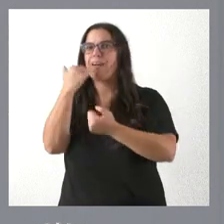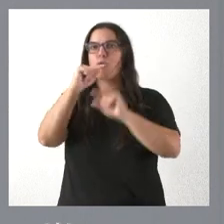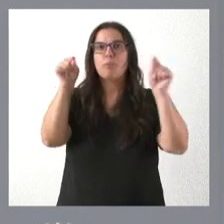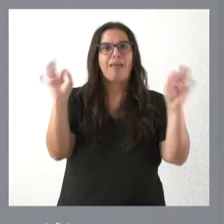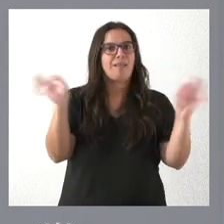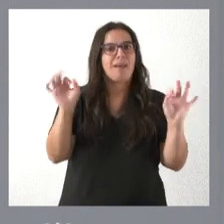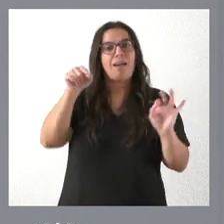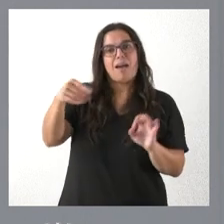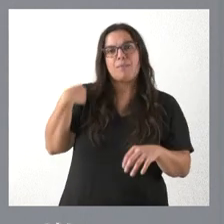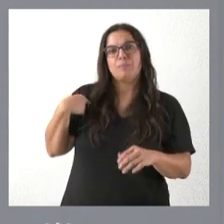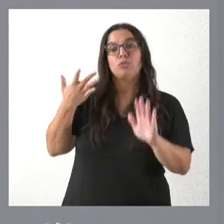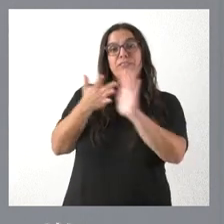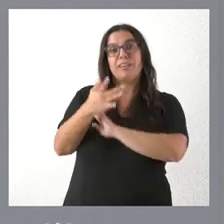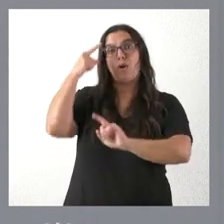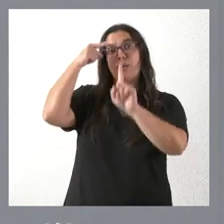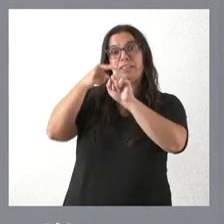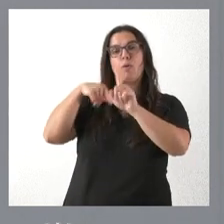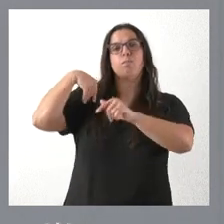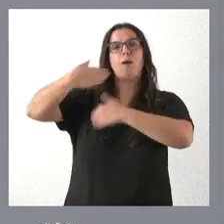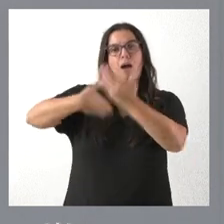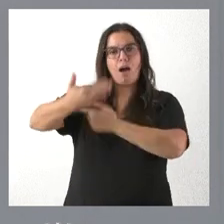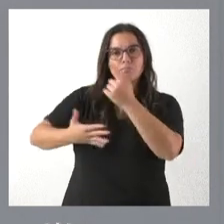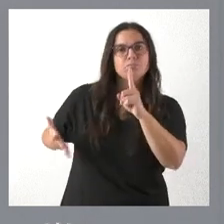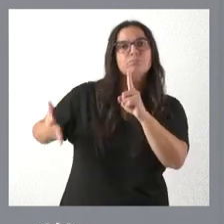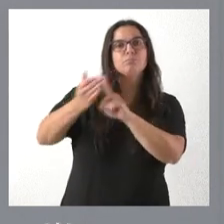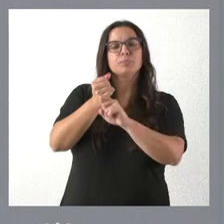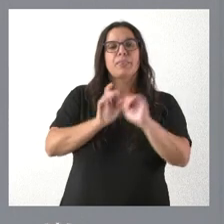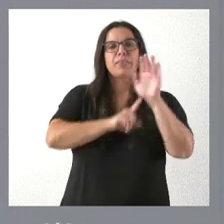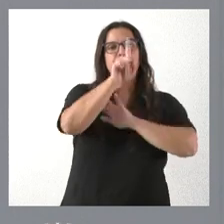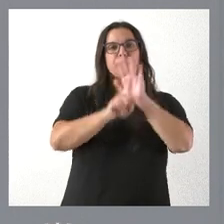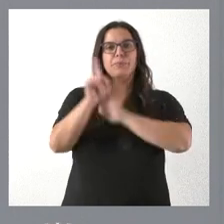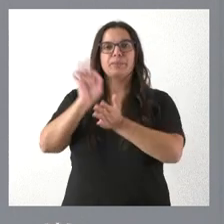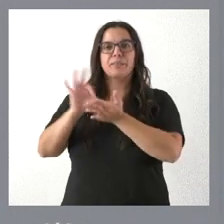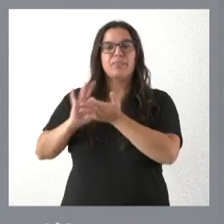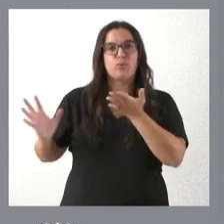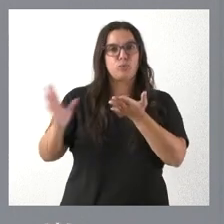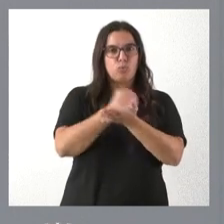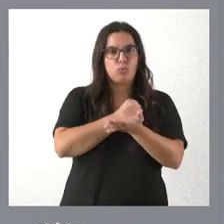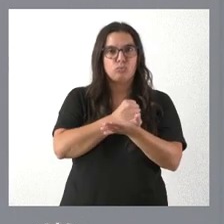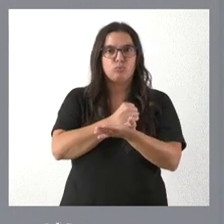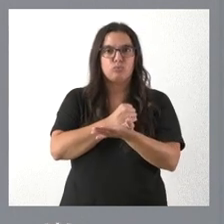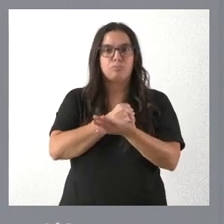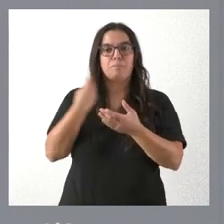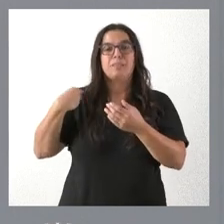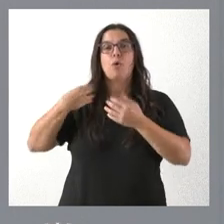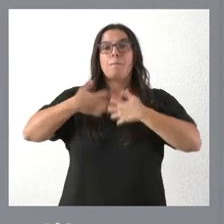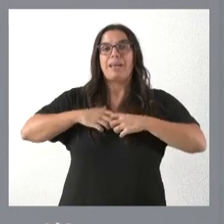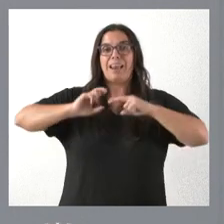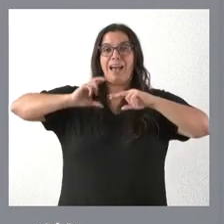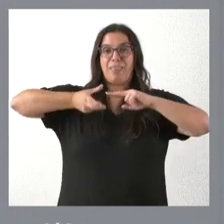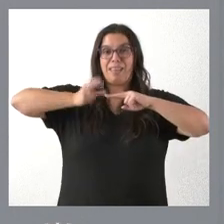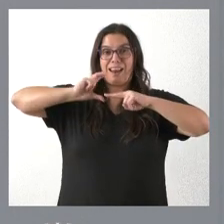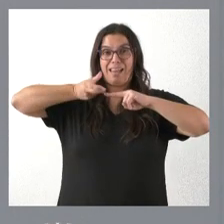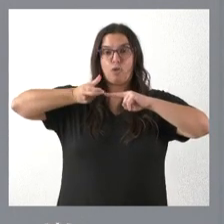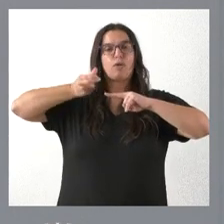se avanza así el objetivo que tenemos de ir desarrollando todos los servicios de aceleradores lineales en cada uno